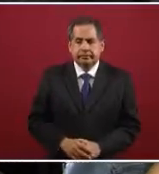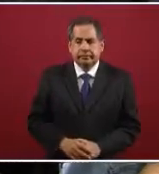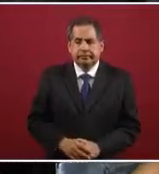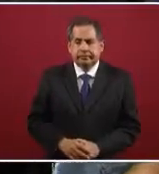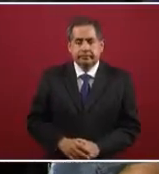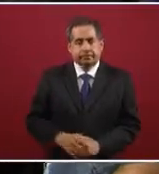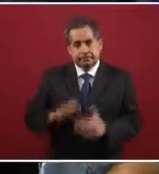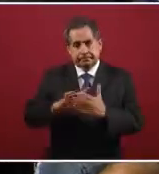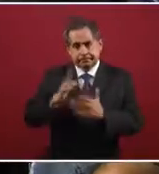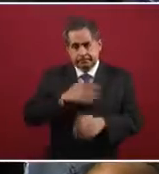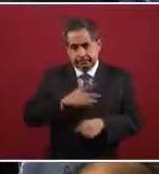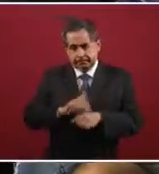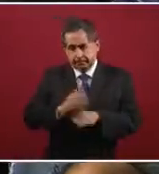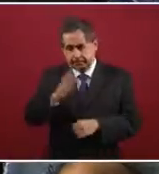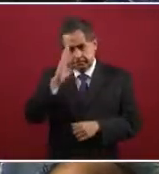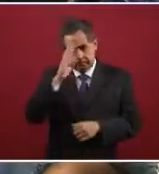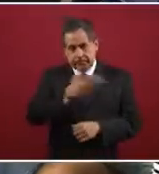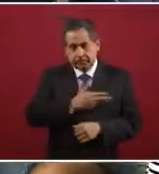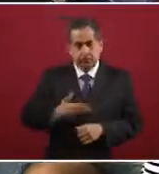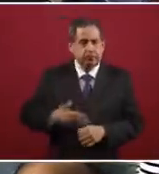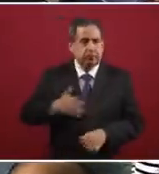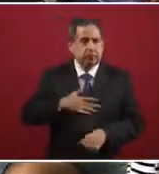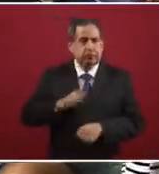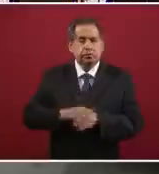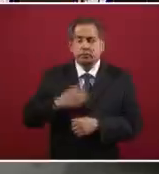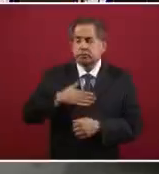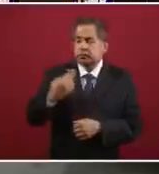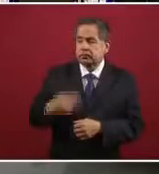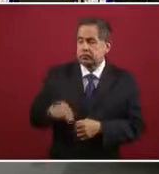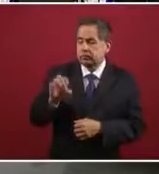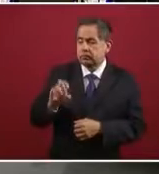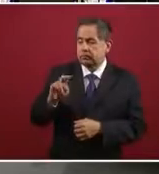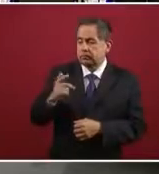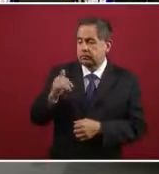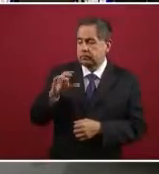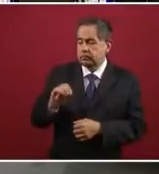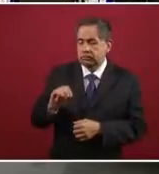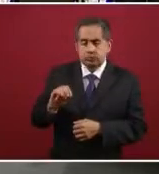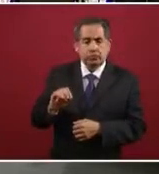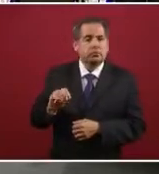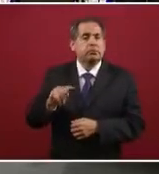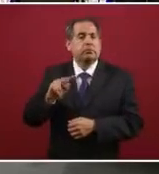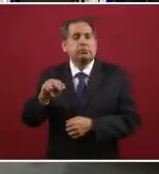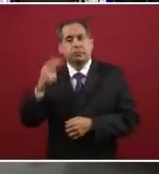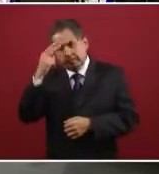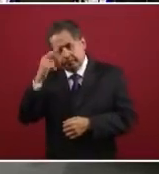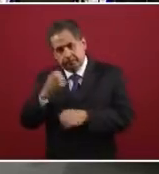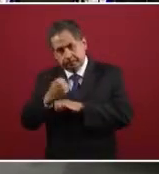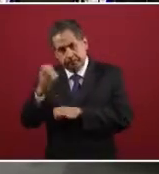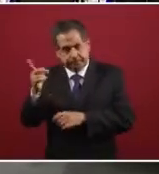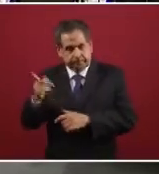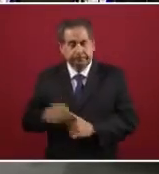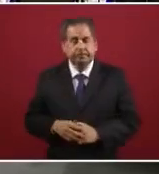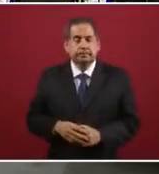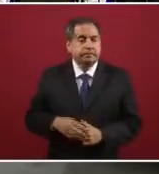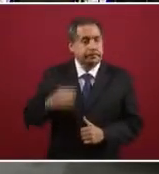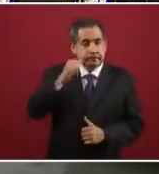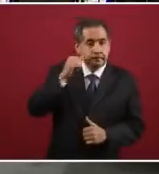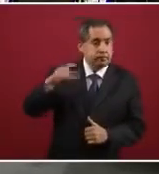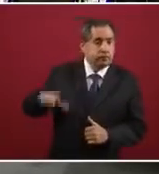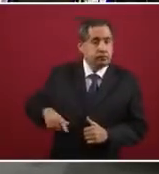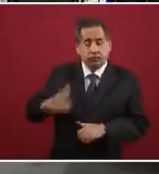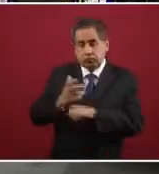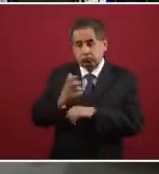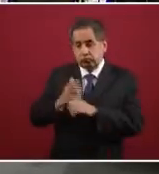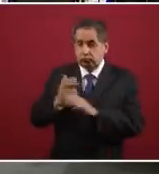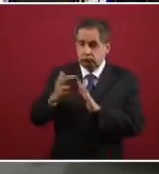Canciller, gracias. Buenos días. Señor presidente, muy buenos días. Eugenio Cetina, de Televisión Mexiquense. El día de ayer el gobierno norteamericano anunció un paquete de medidas